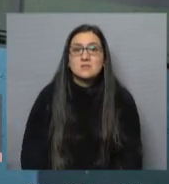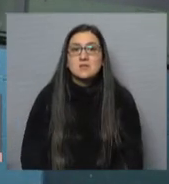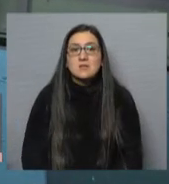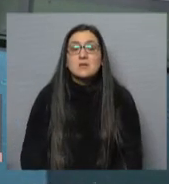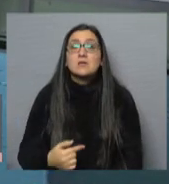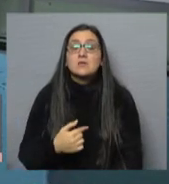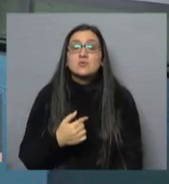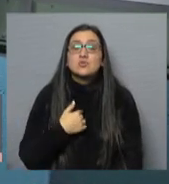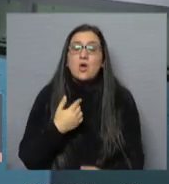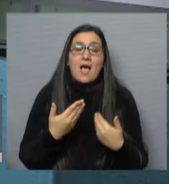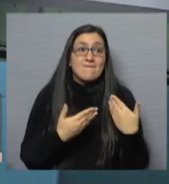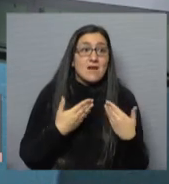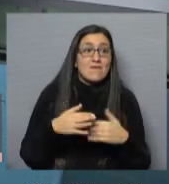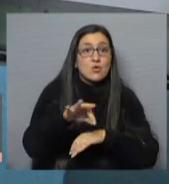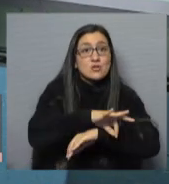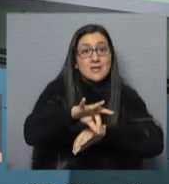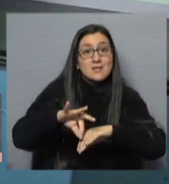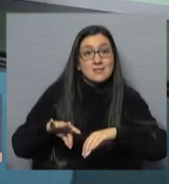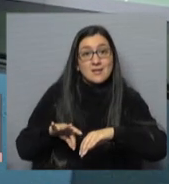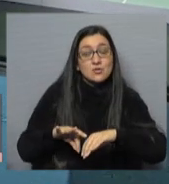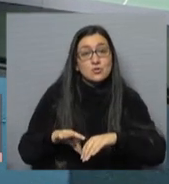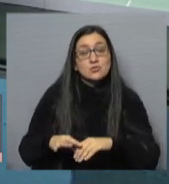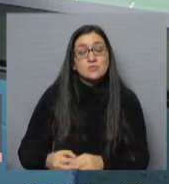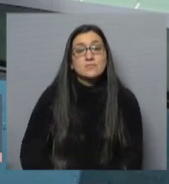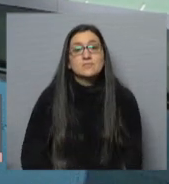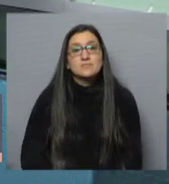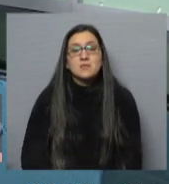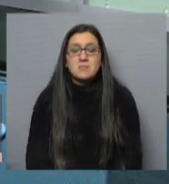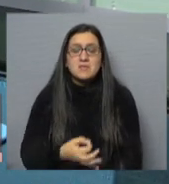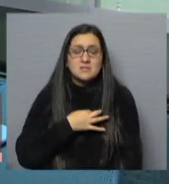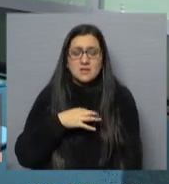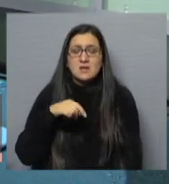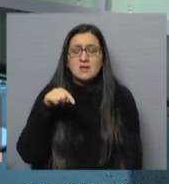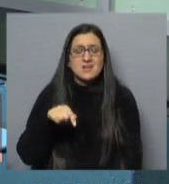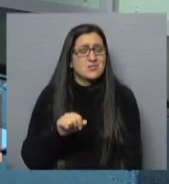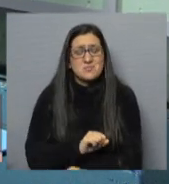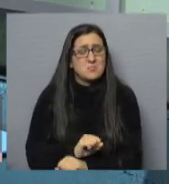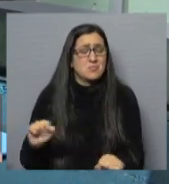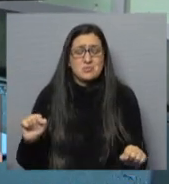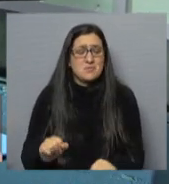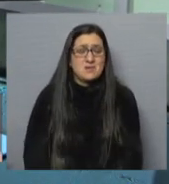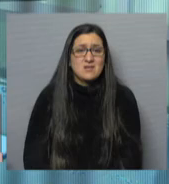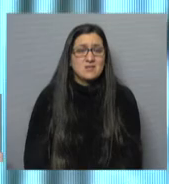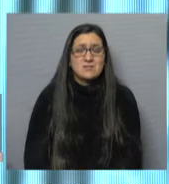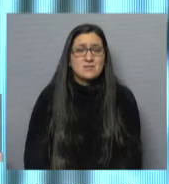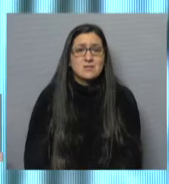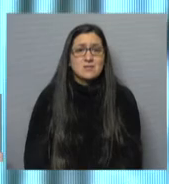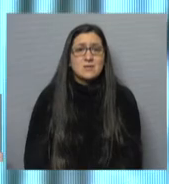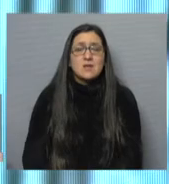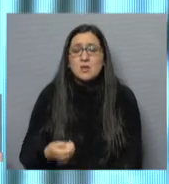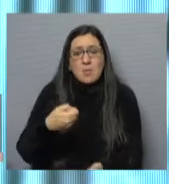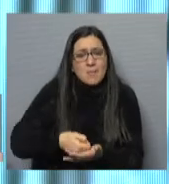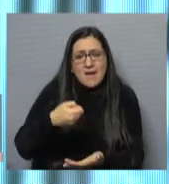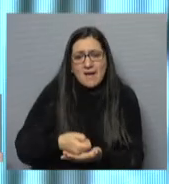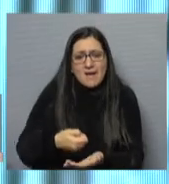hablaba yo con los arquitectos de la División de Arquitectura y me decían, no, pero esto es imposible, es como poner plata en